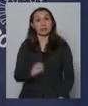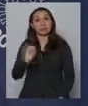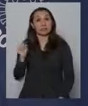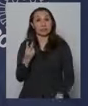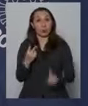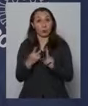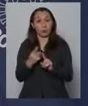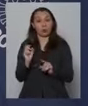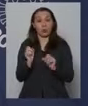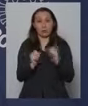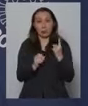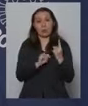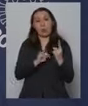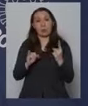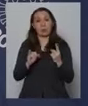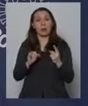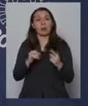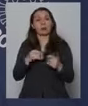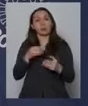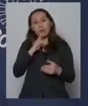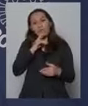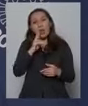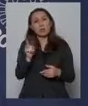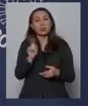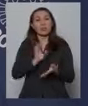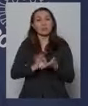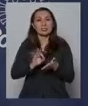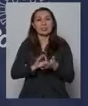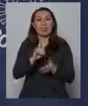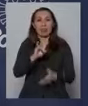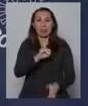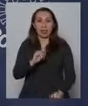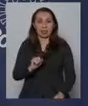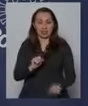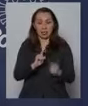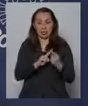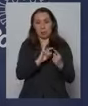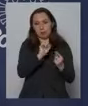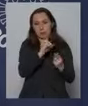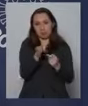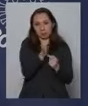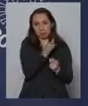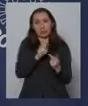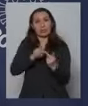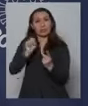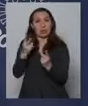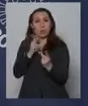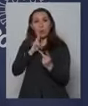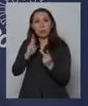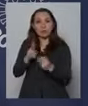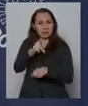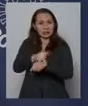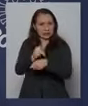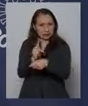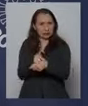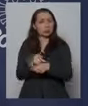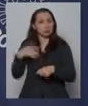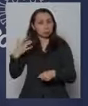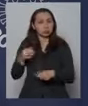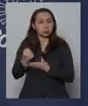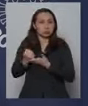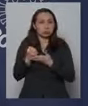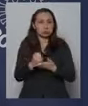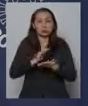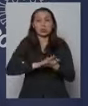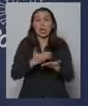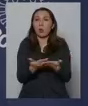segunda parte, la primera la contestará próximamente la subsecretaria Paula Daza. Los kinesiólogos son parte fundamental de los equipos de salud,